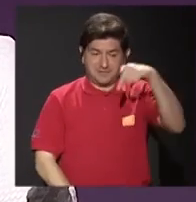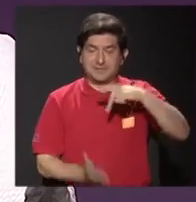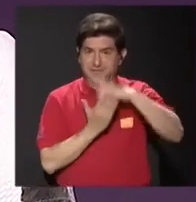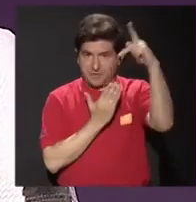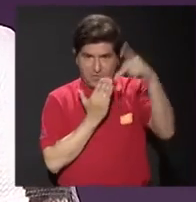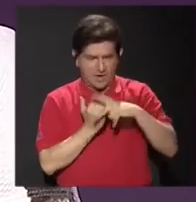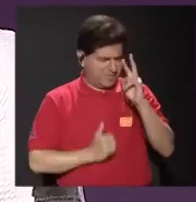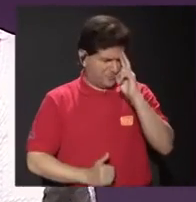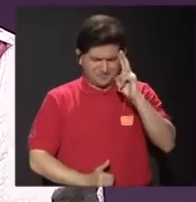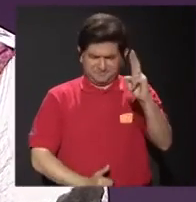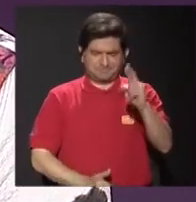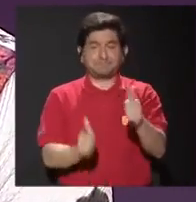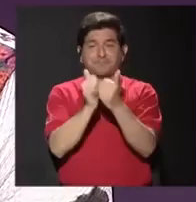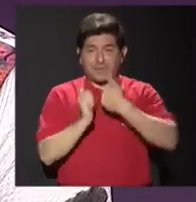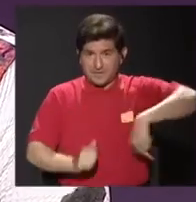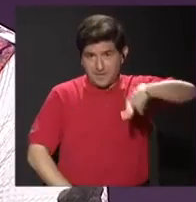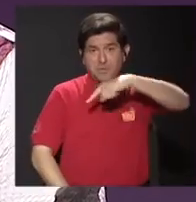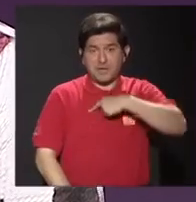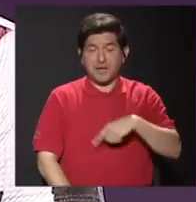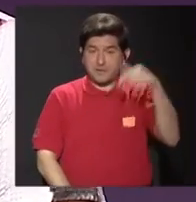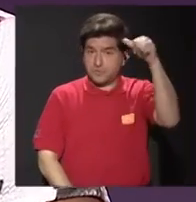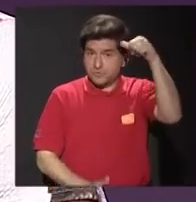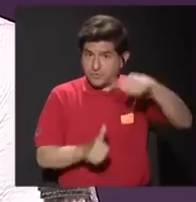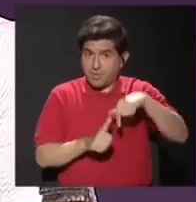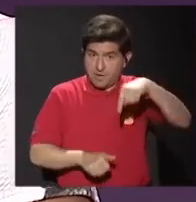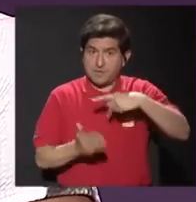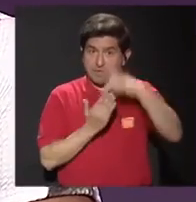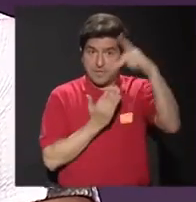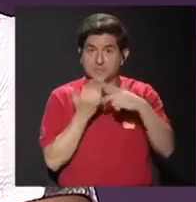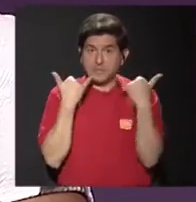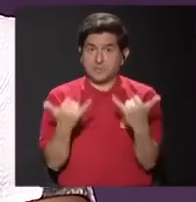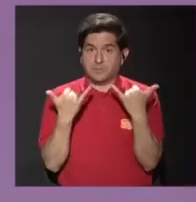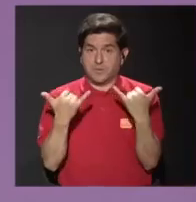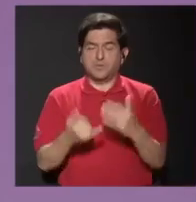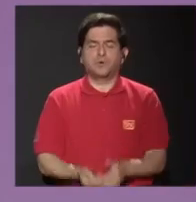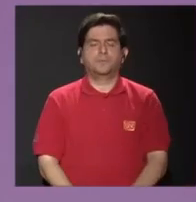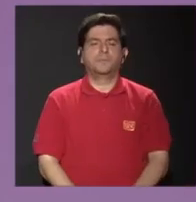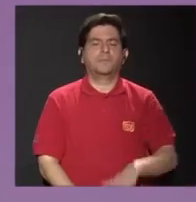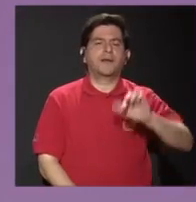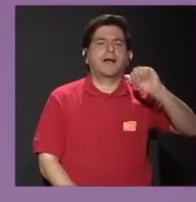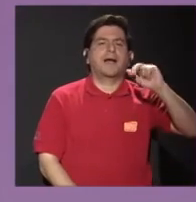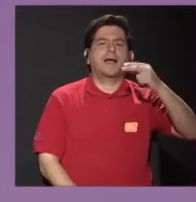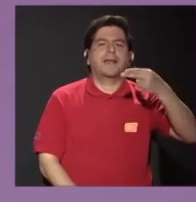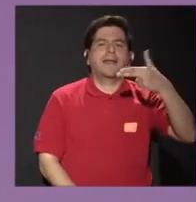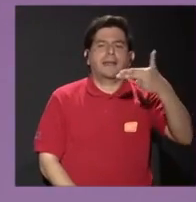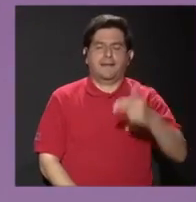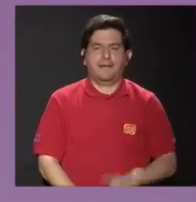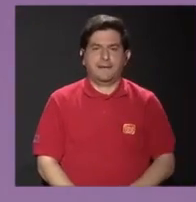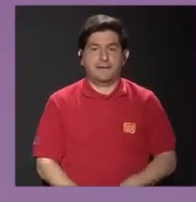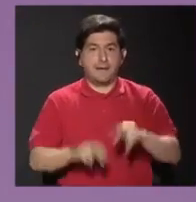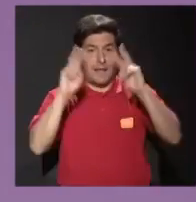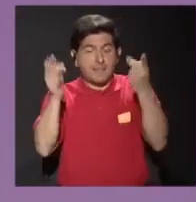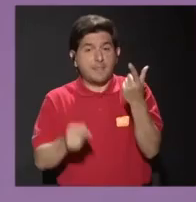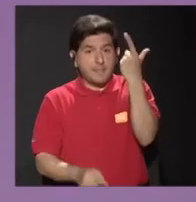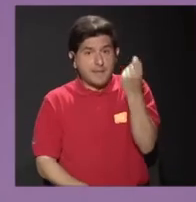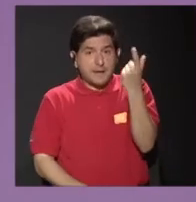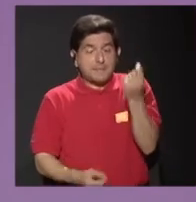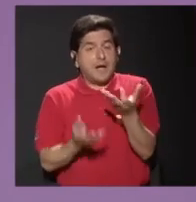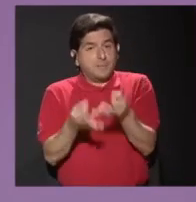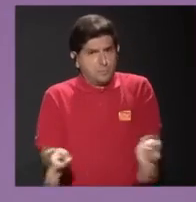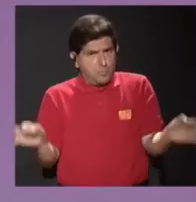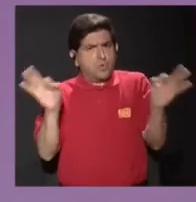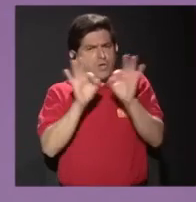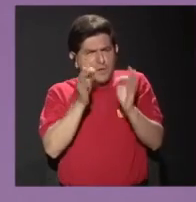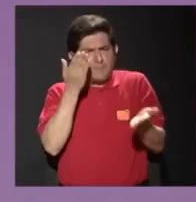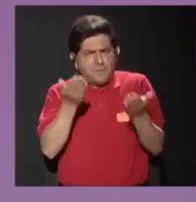irreverencias que nos acompañan estamos en vivo en el era importante este asunto de las pensiones y visas muy breve